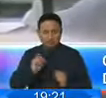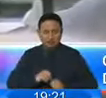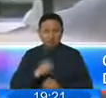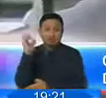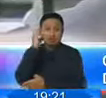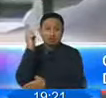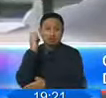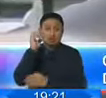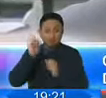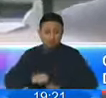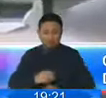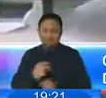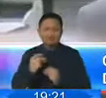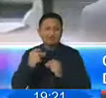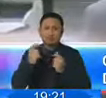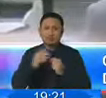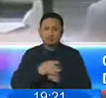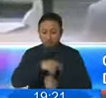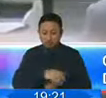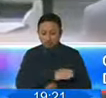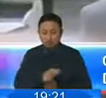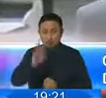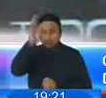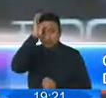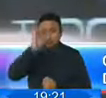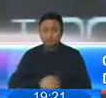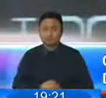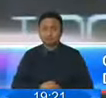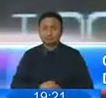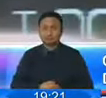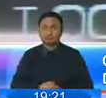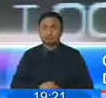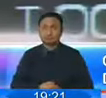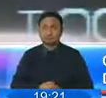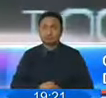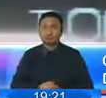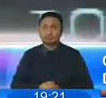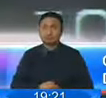ambulancia para que sea trasladado a una casa de salud.